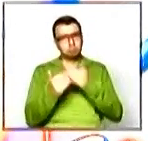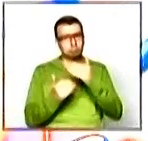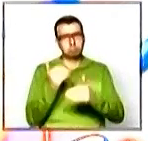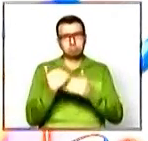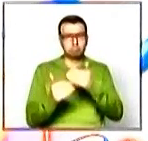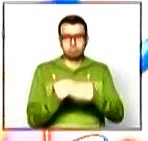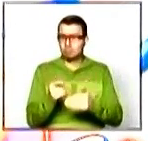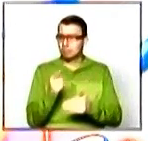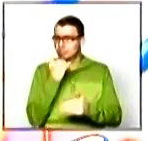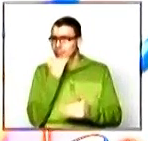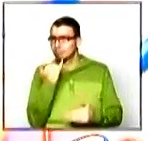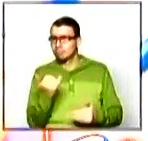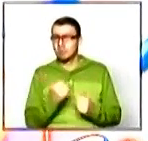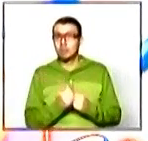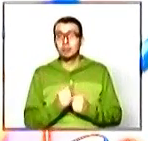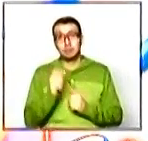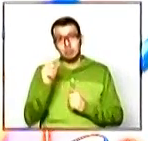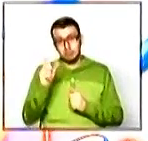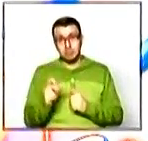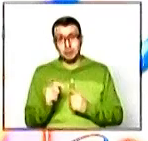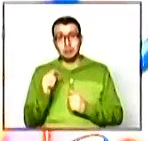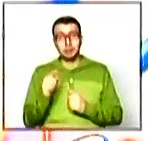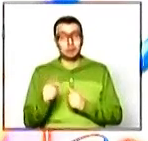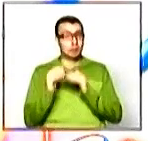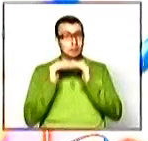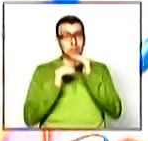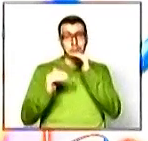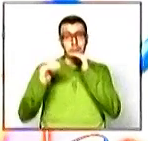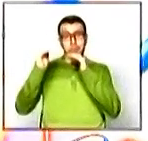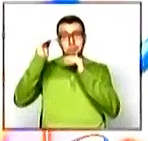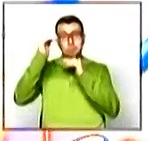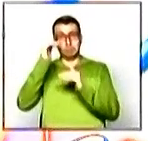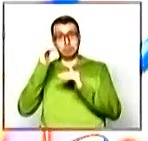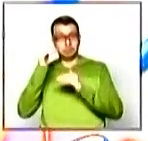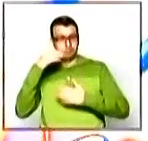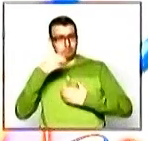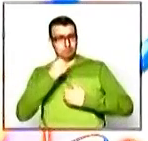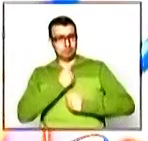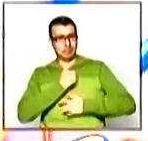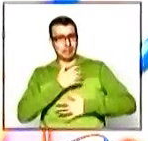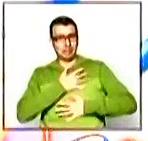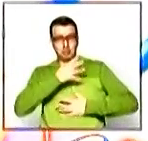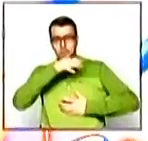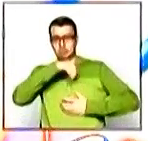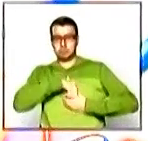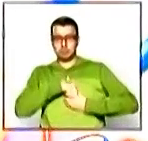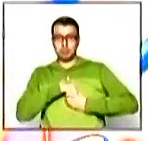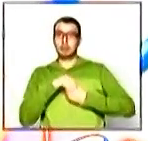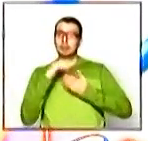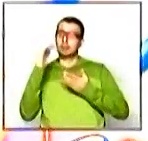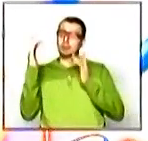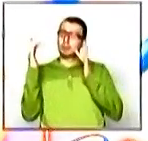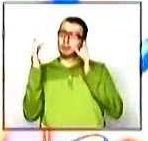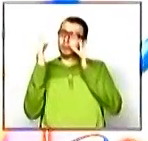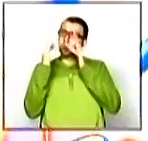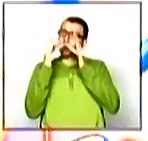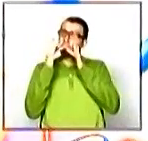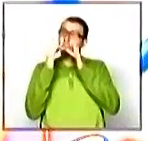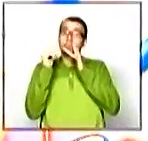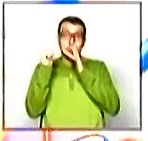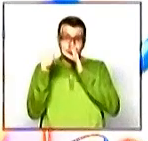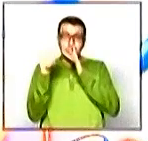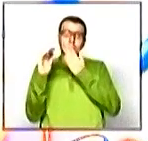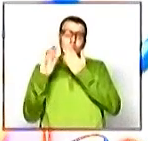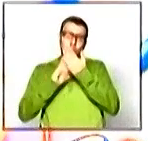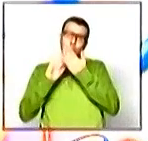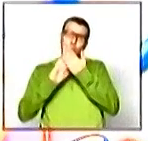paciente hace una conexión con la parte más elevada de su ser, que es el alma, y esa alma superior empieza a resolver todos esos conflictos.